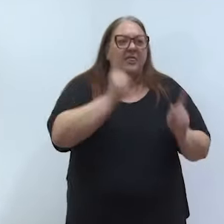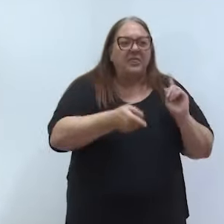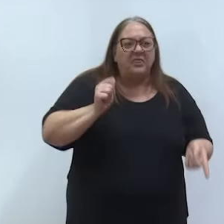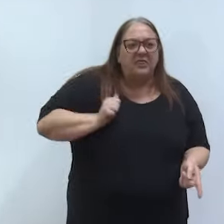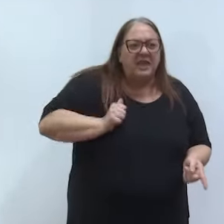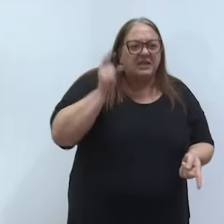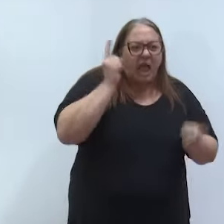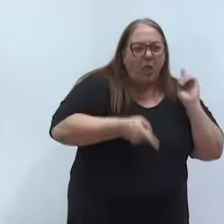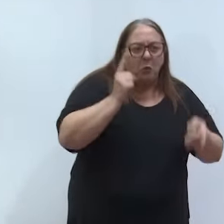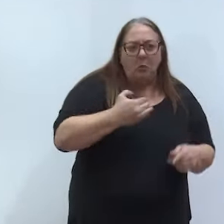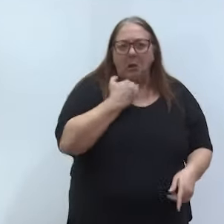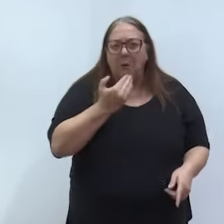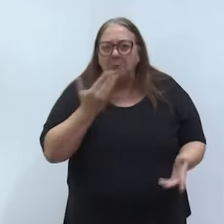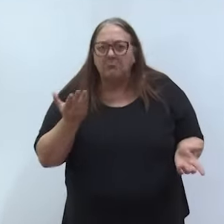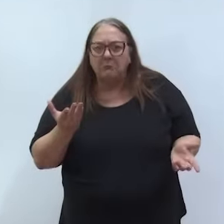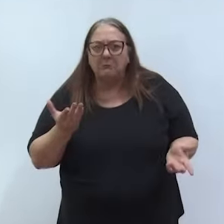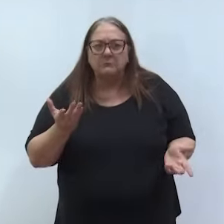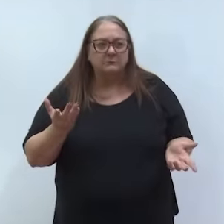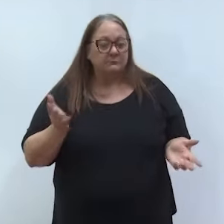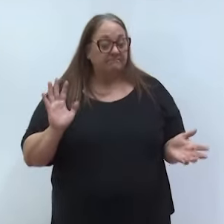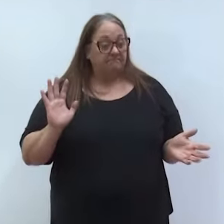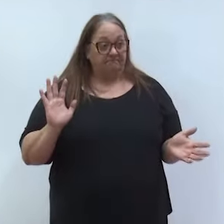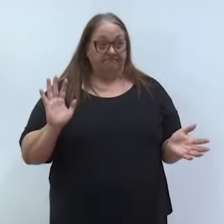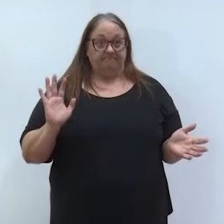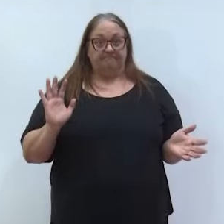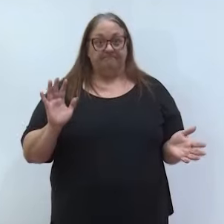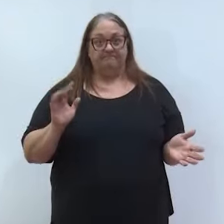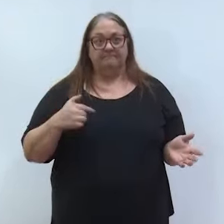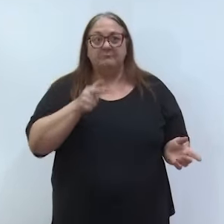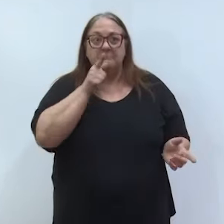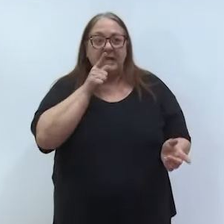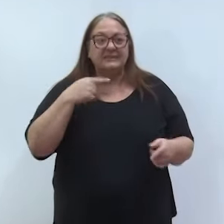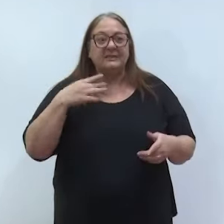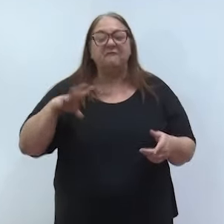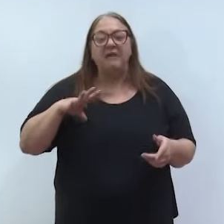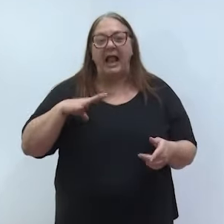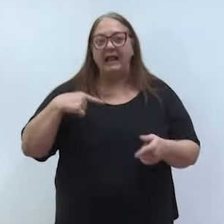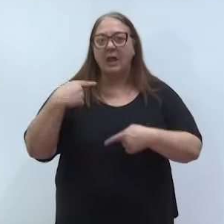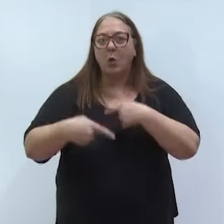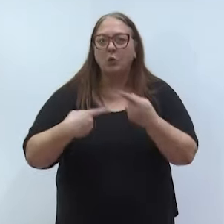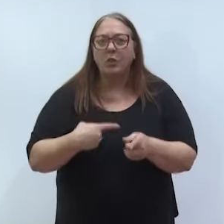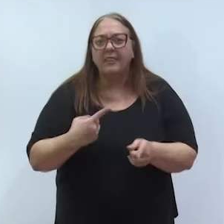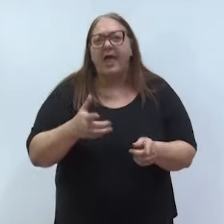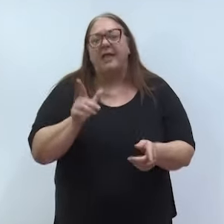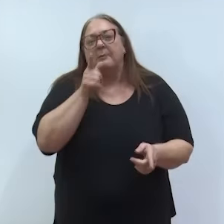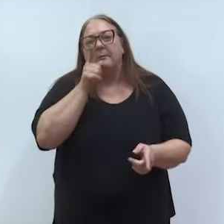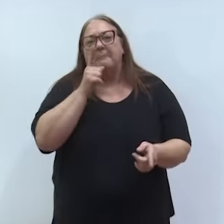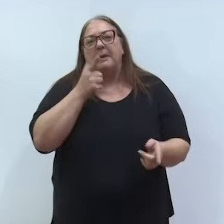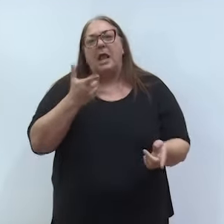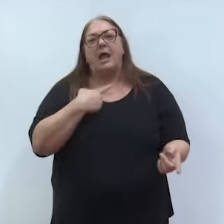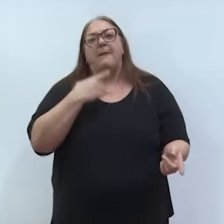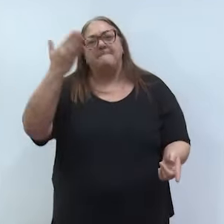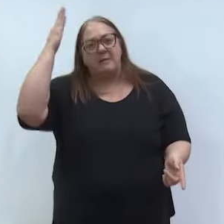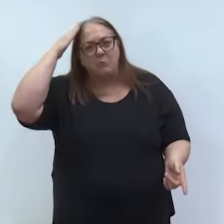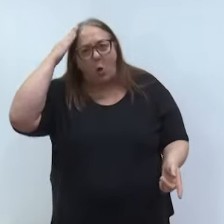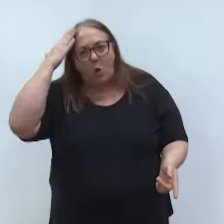pozo Yo creo que esa falta de de continuidad no de justicia de memoria